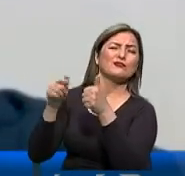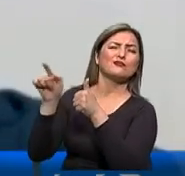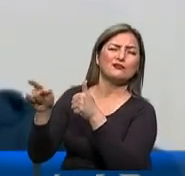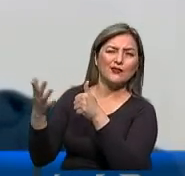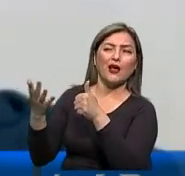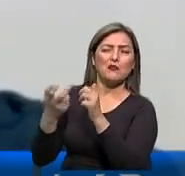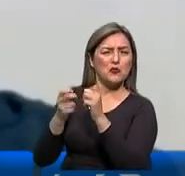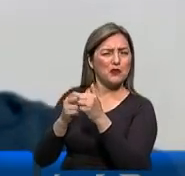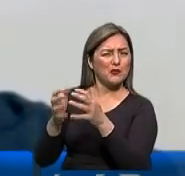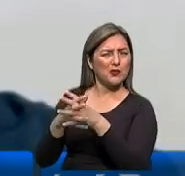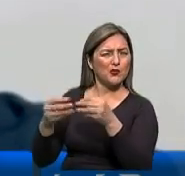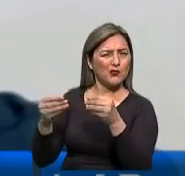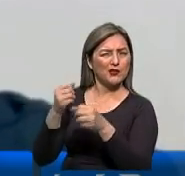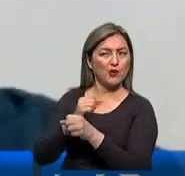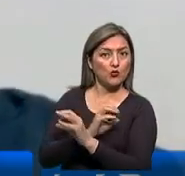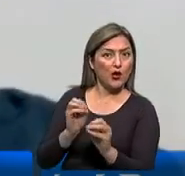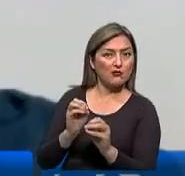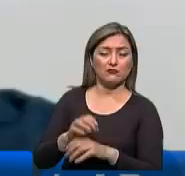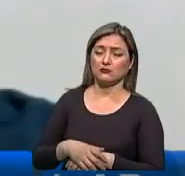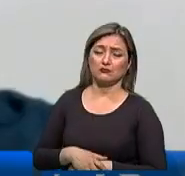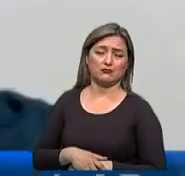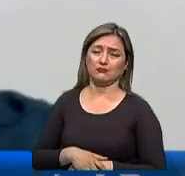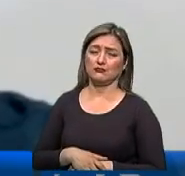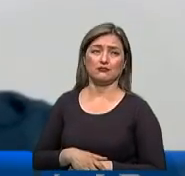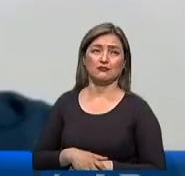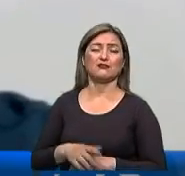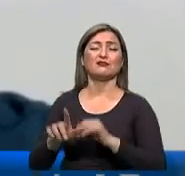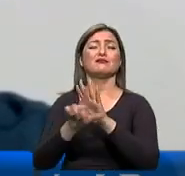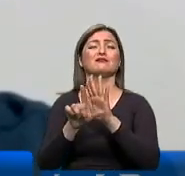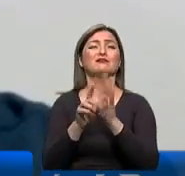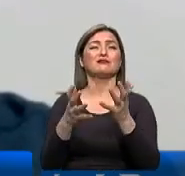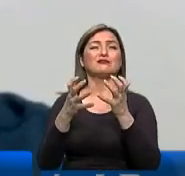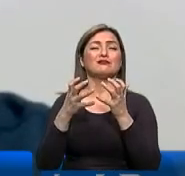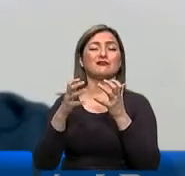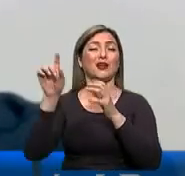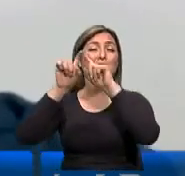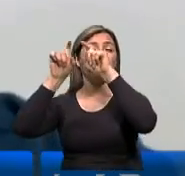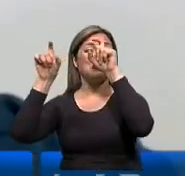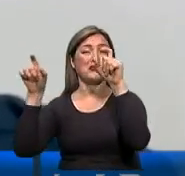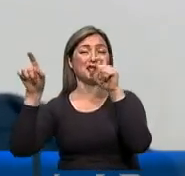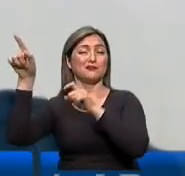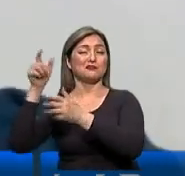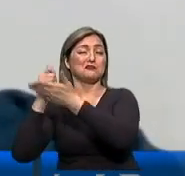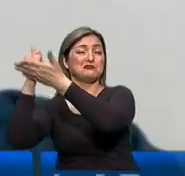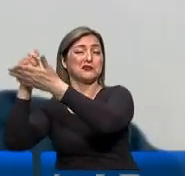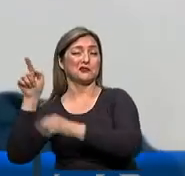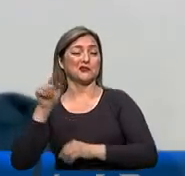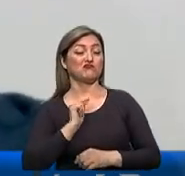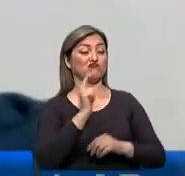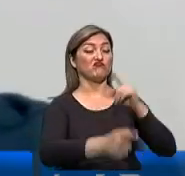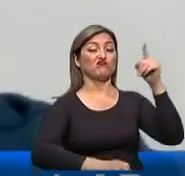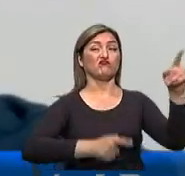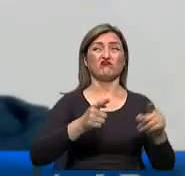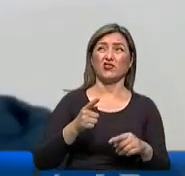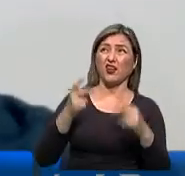la de resolver el tema del desempleo. Lo que busca con esa ley es precarizar las condiciones de trabajo, garantizar